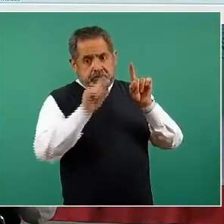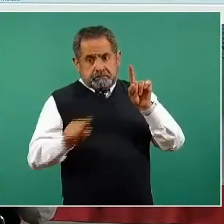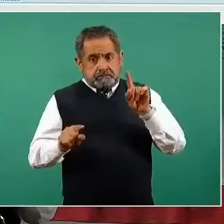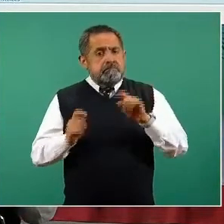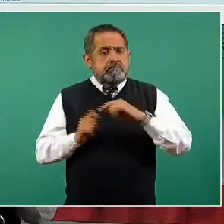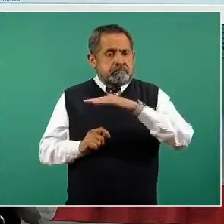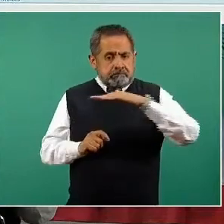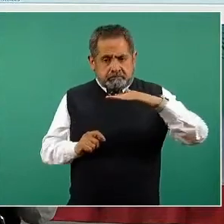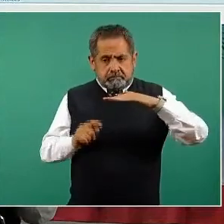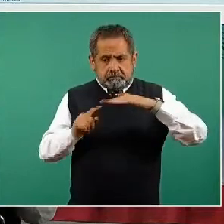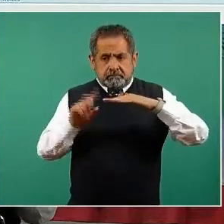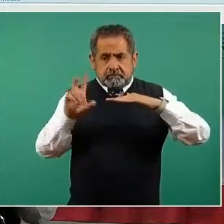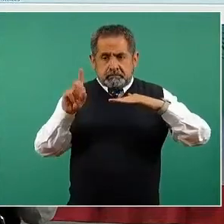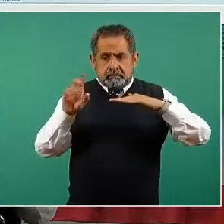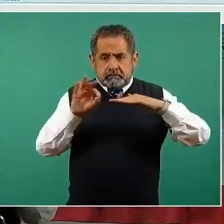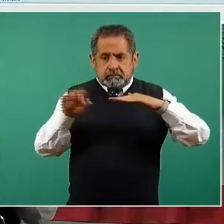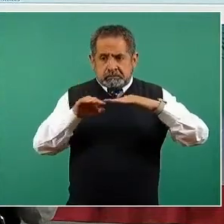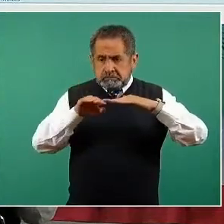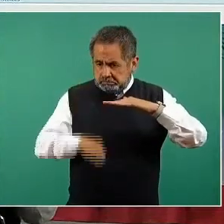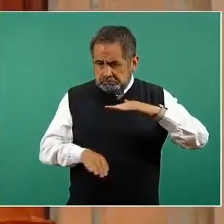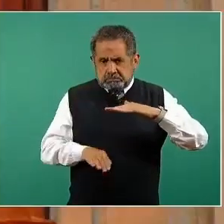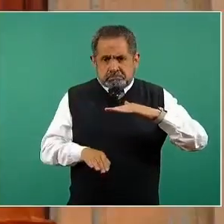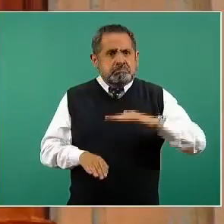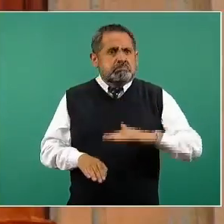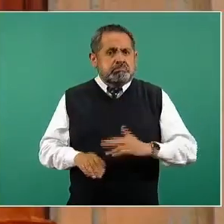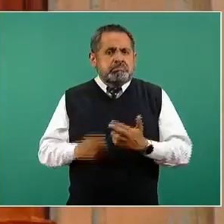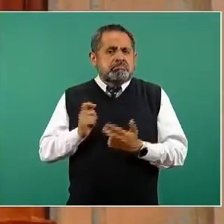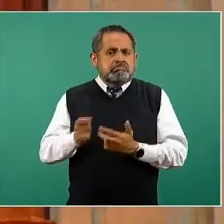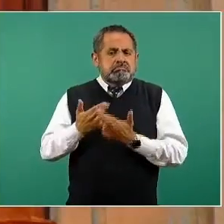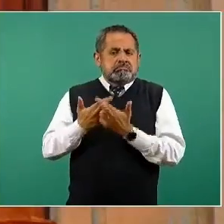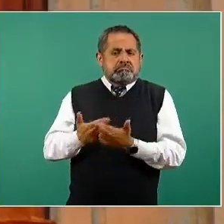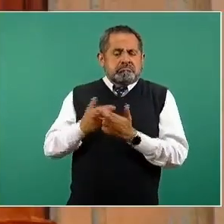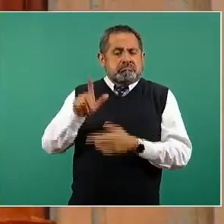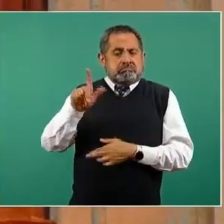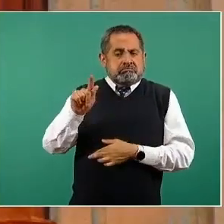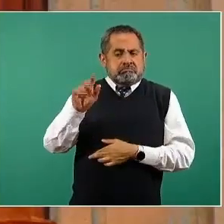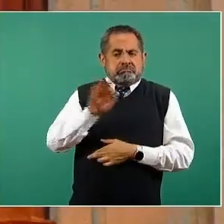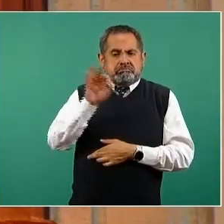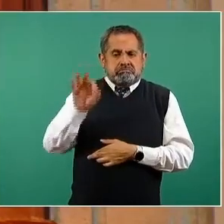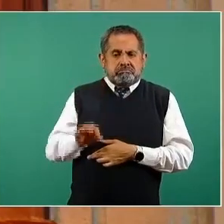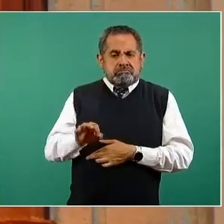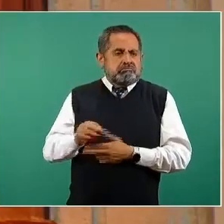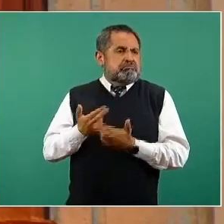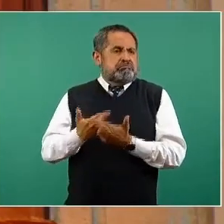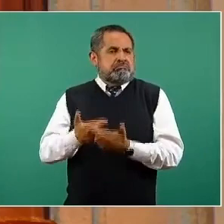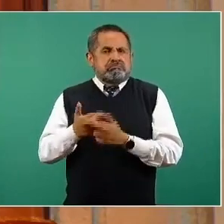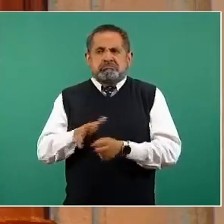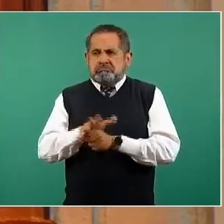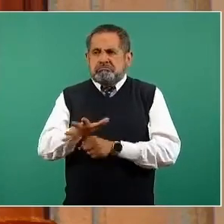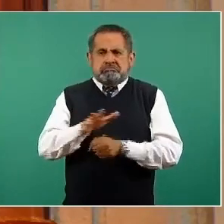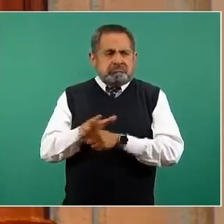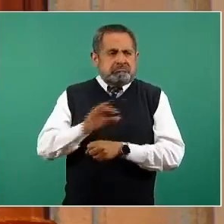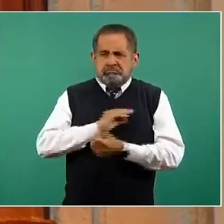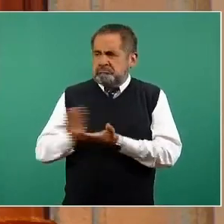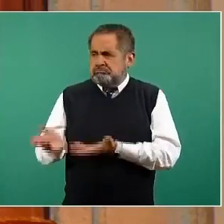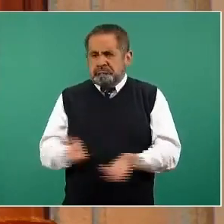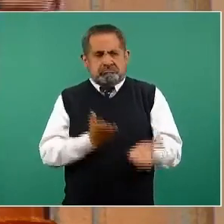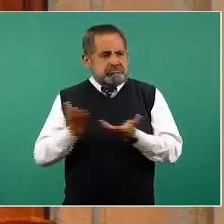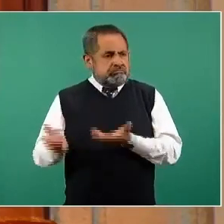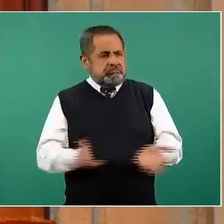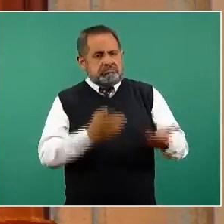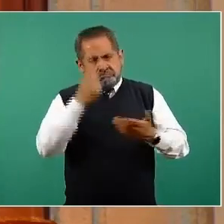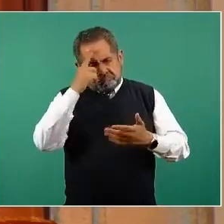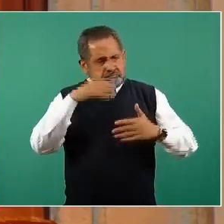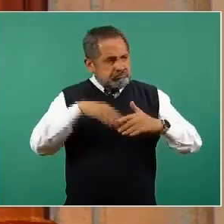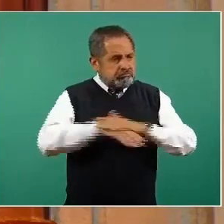por debajo del 30% de ocupación, lo que quiere decir que tienen el 70% o más de sus camas generales disponibles.